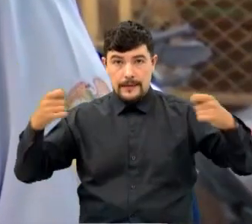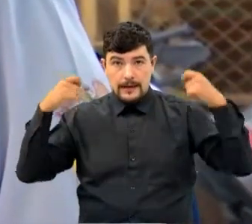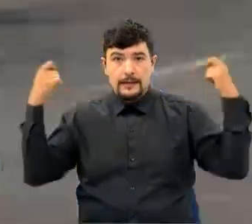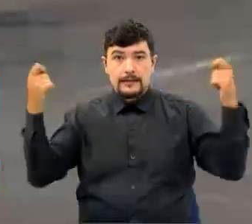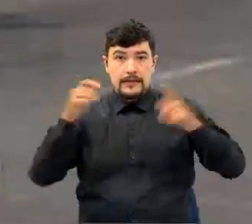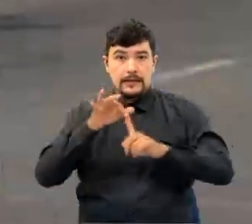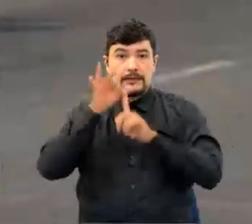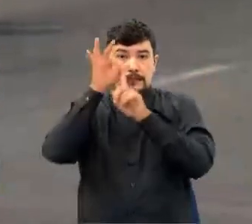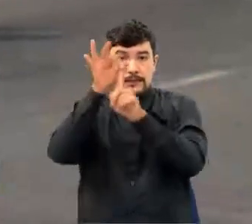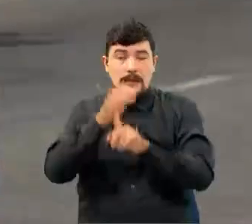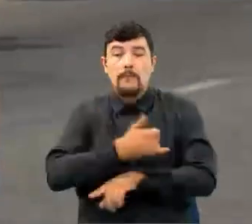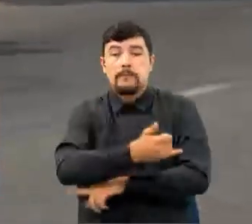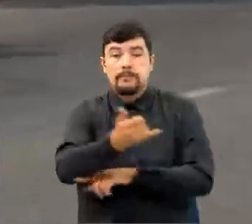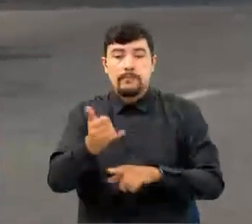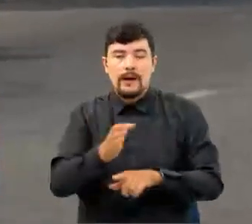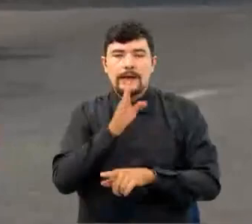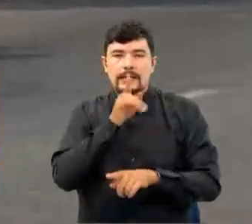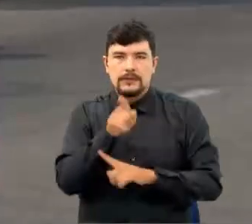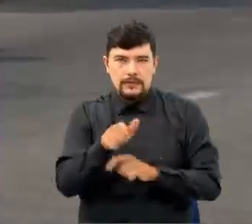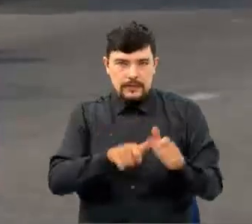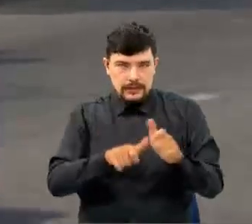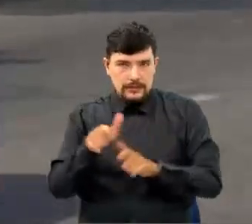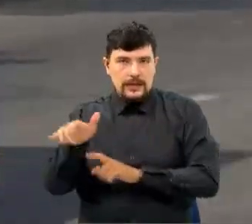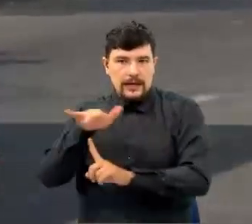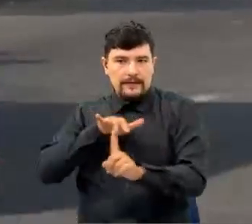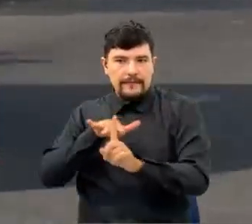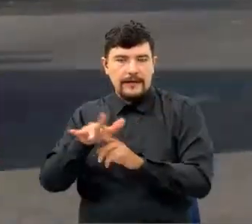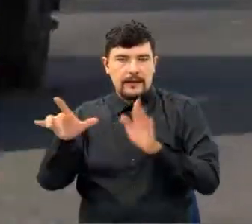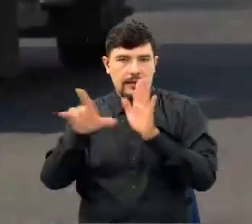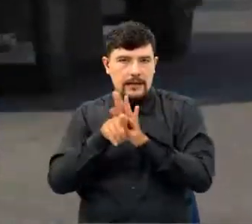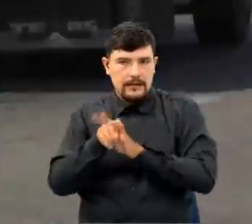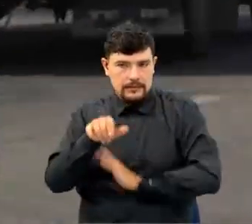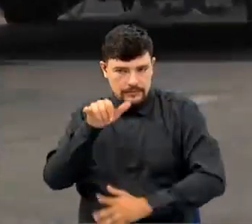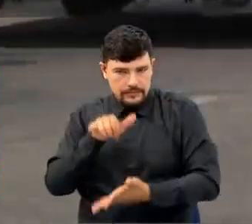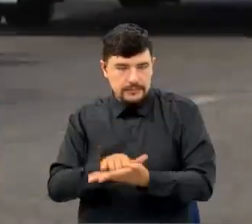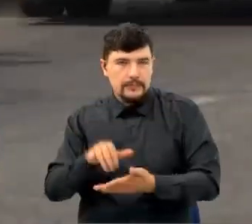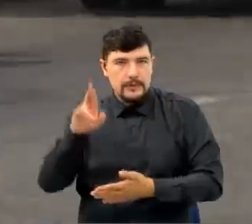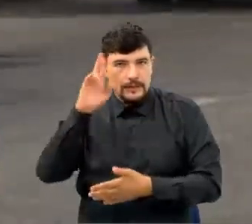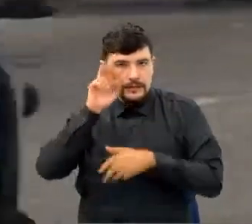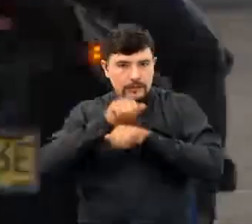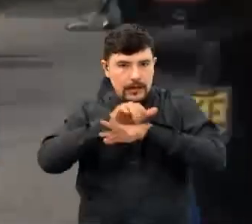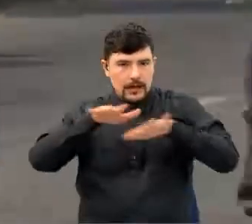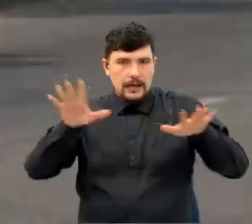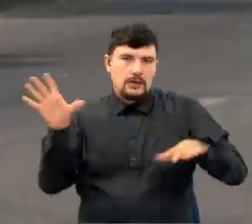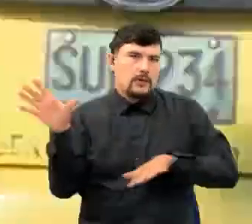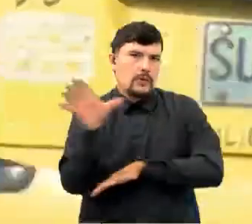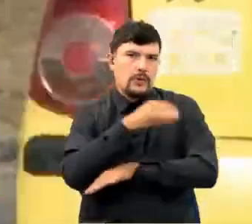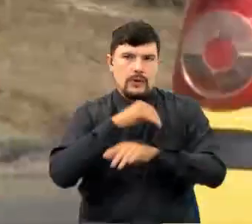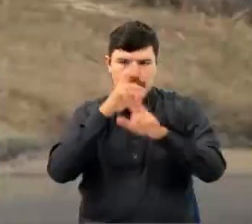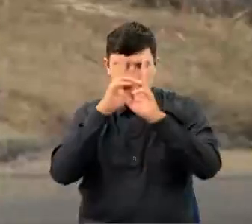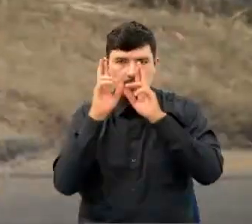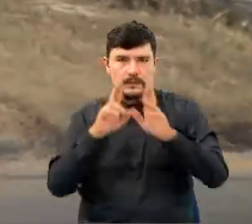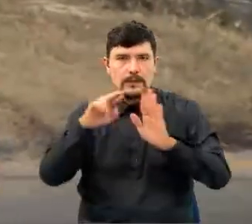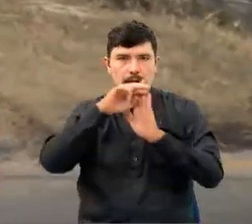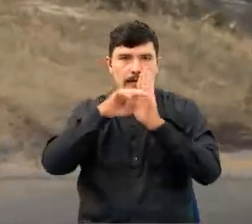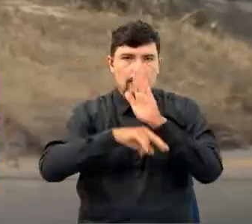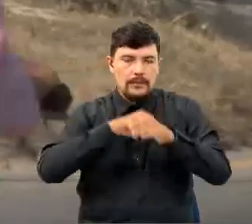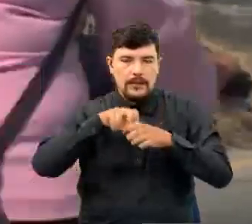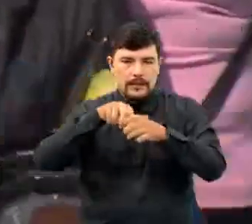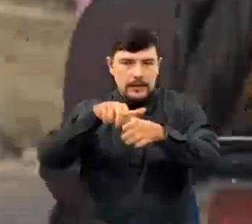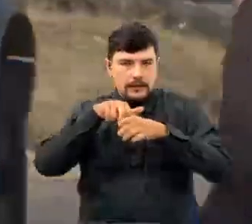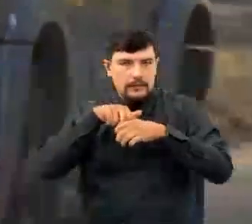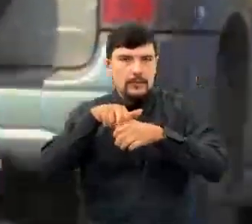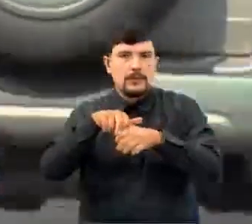para aquellas personas que infringen la ley, los metemos en un cubículo y socializamos el respeto a las normas de tránsito, el respeto a la